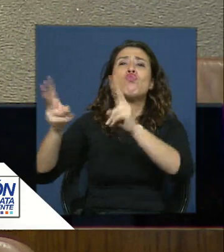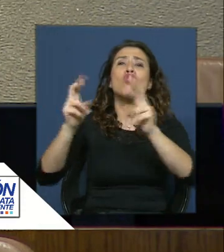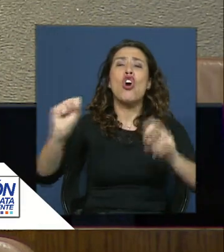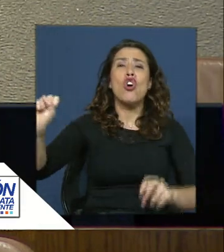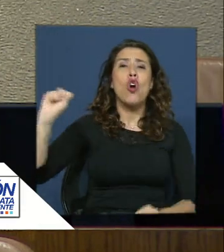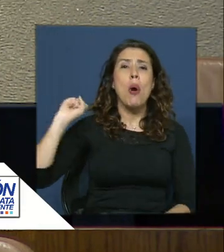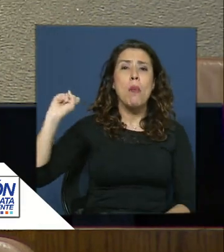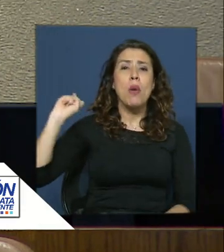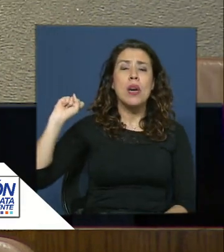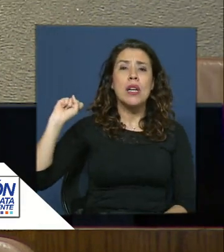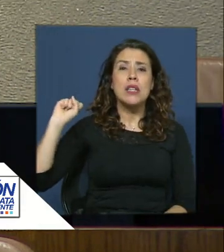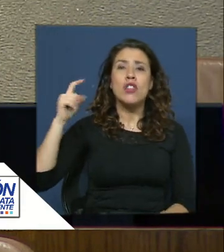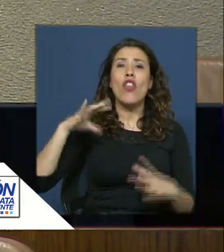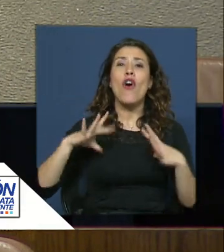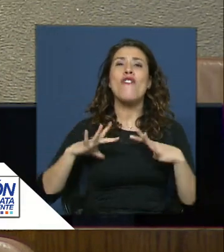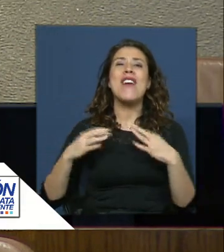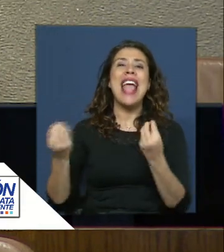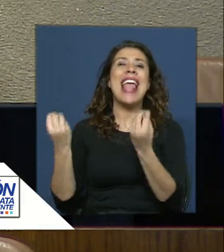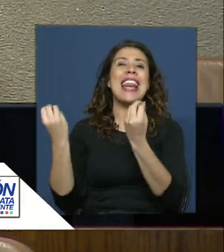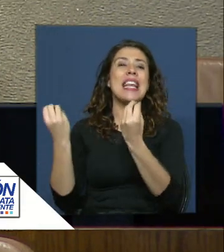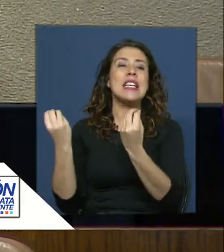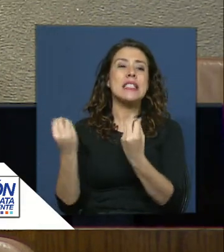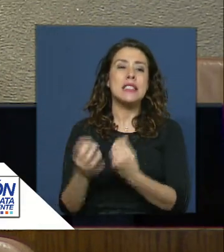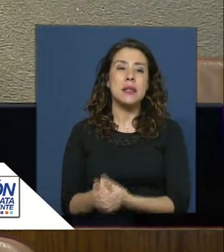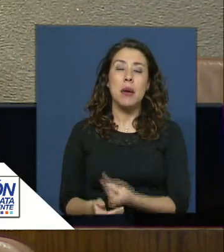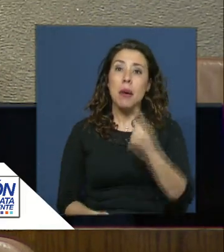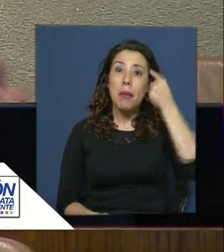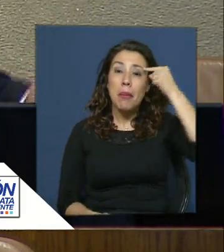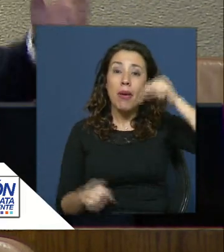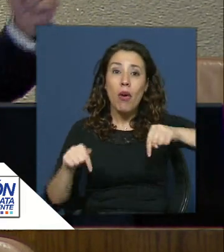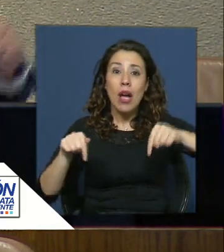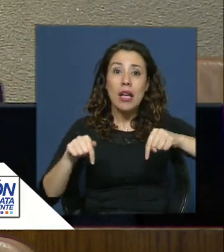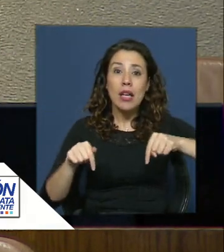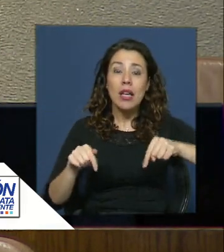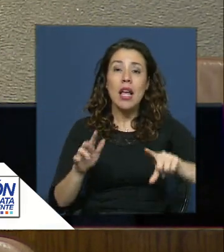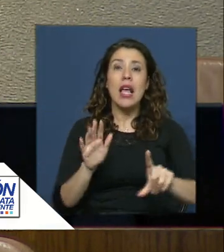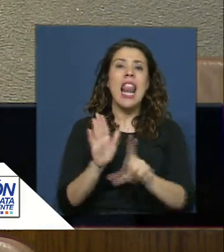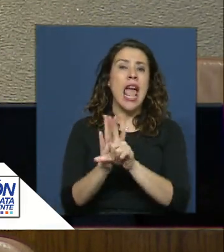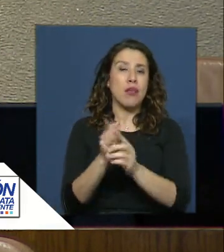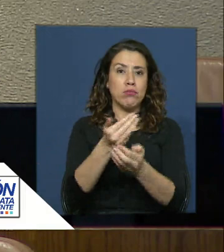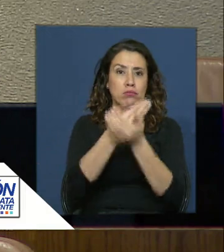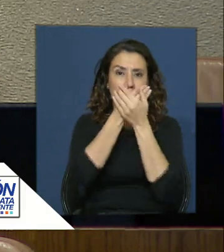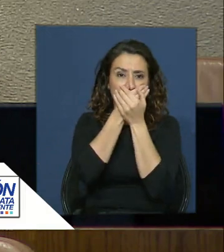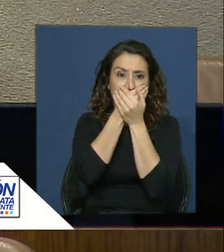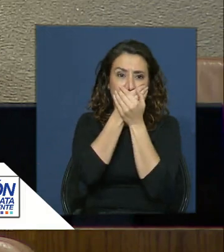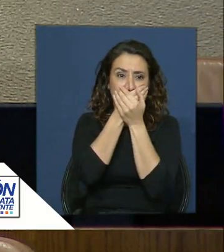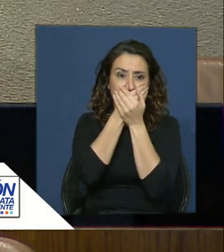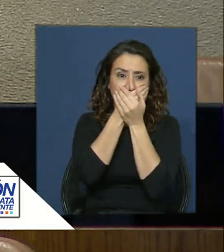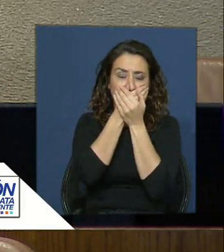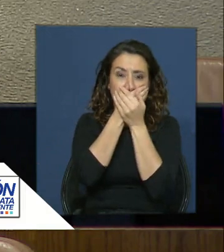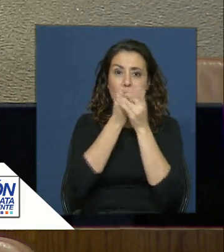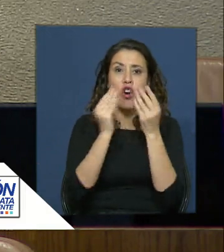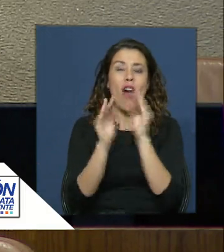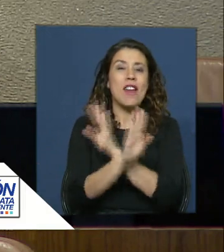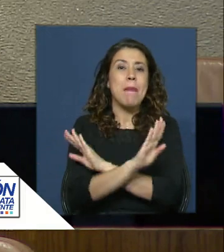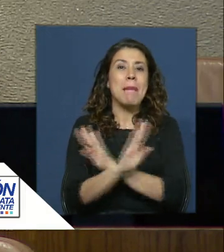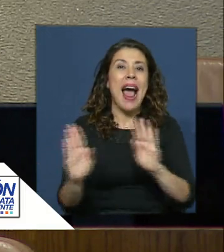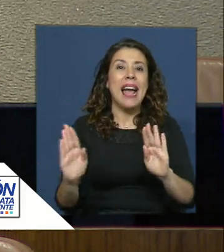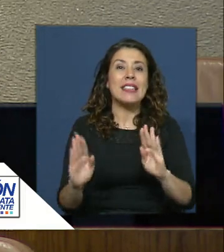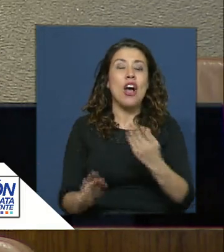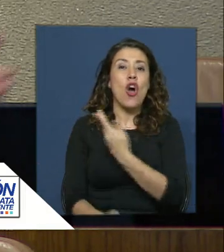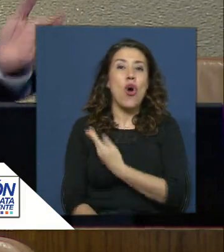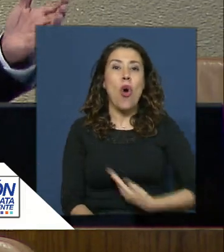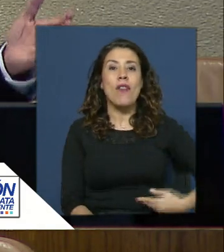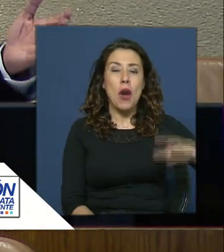del mundo, felices de la vida. Pero acá, ley mordaza, para que no se hable más del gobierno